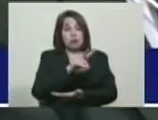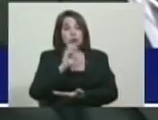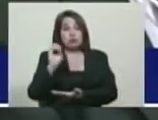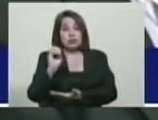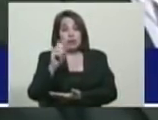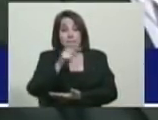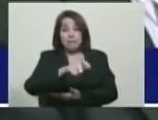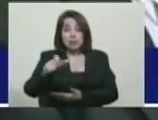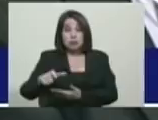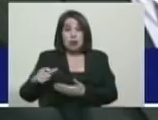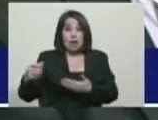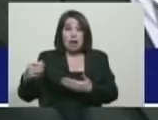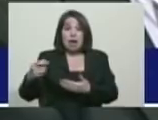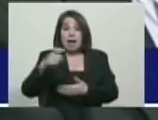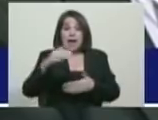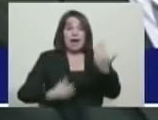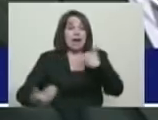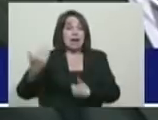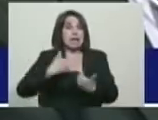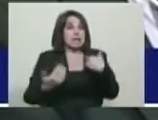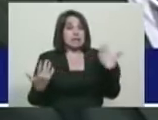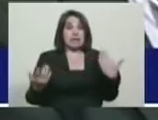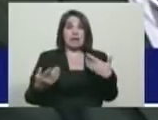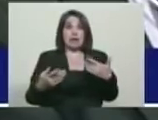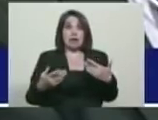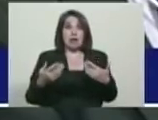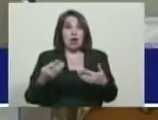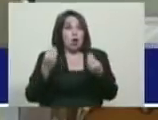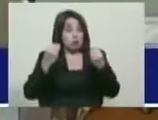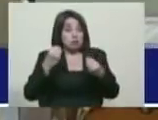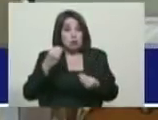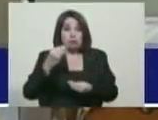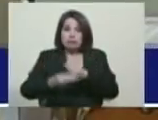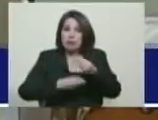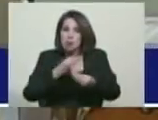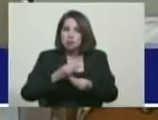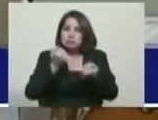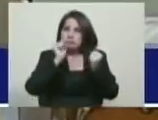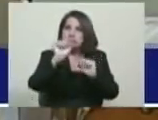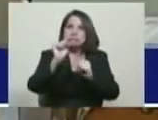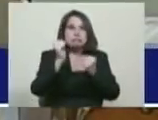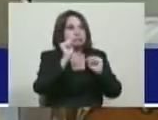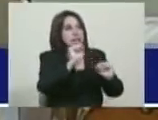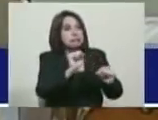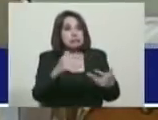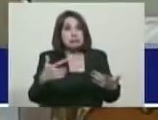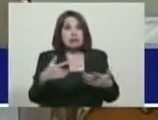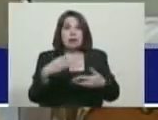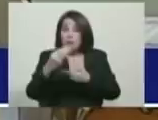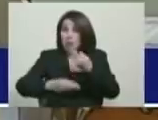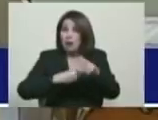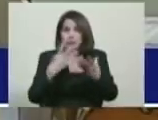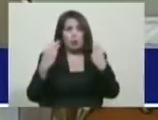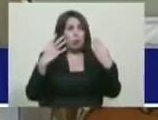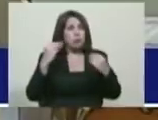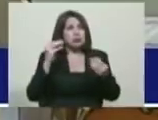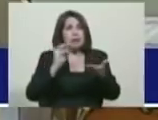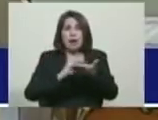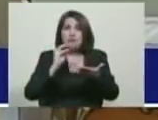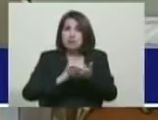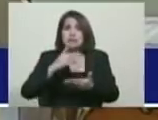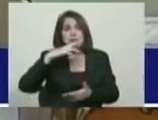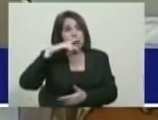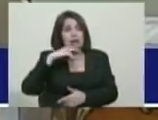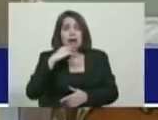heridas en esos atentados. Pero yo he vivido todo esto, pero hemos hecho unas operaciones muy serias y seguiremos haciendo. Y yo también deseo que